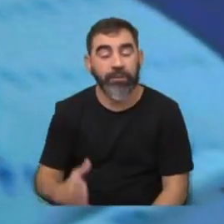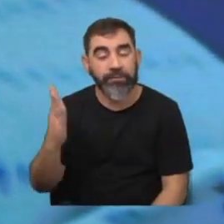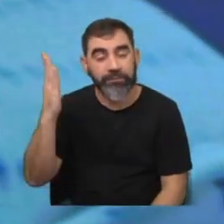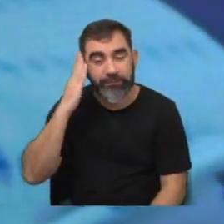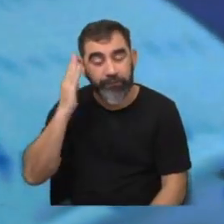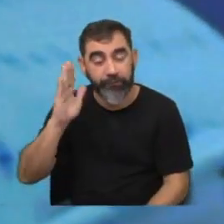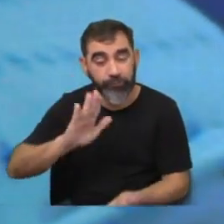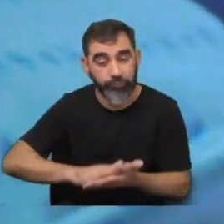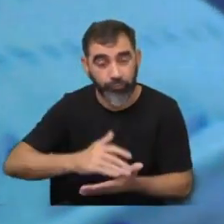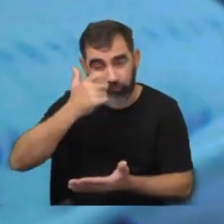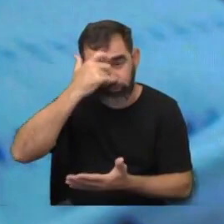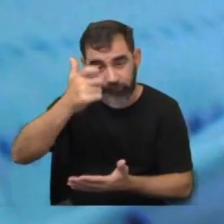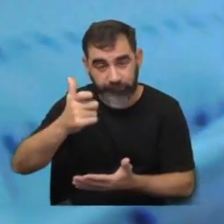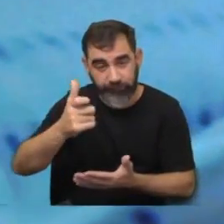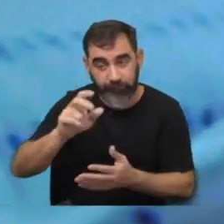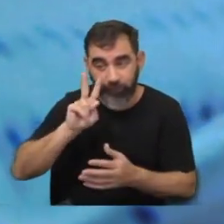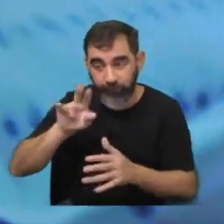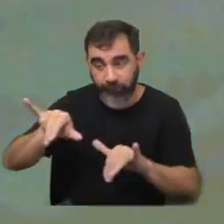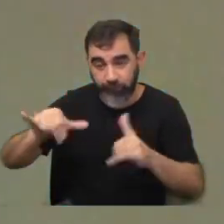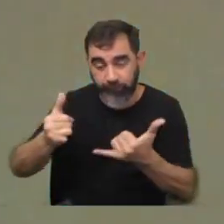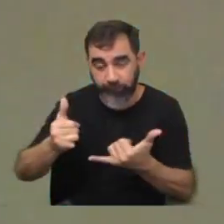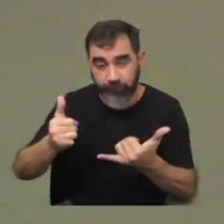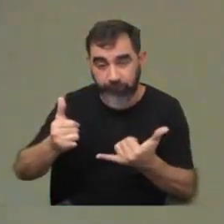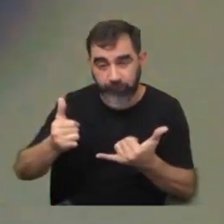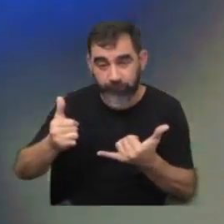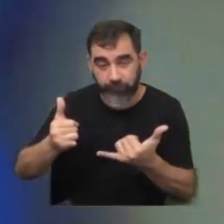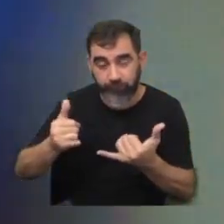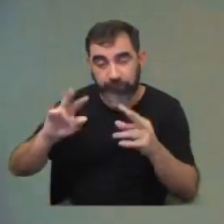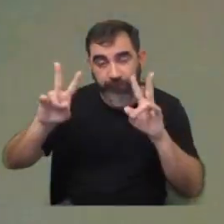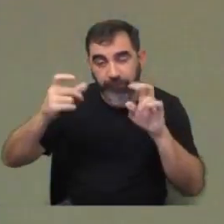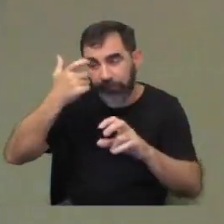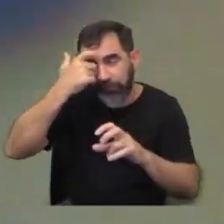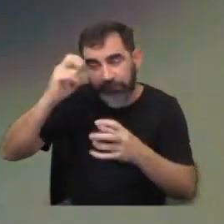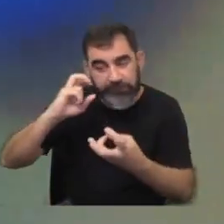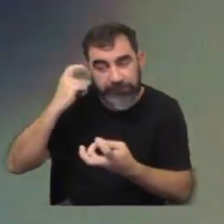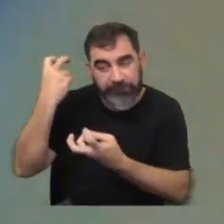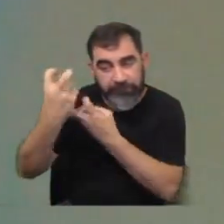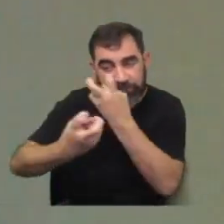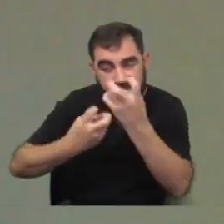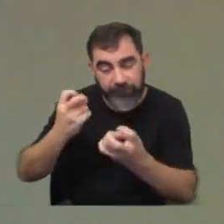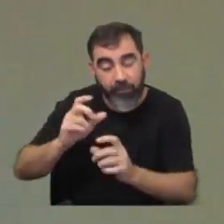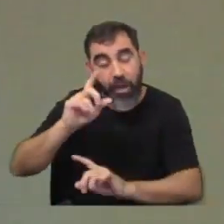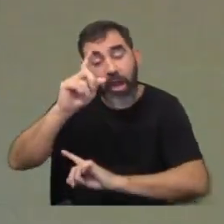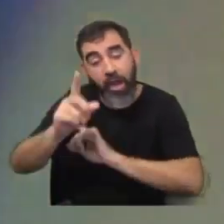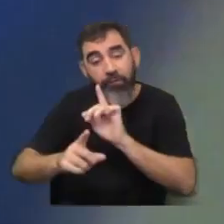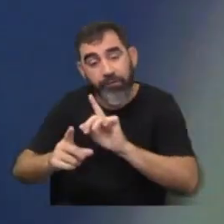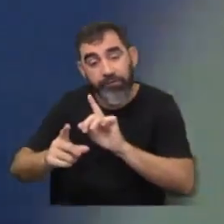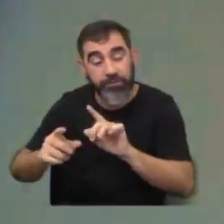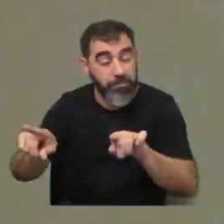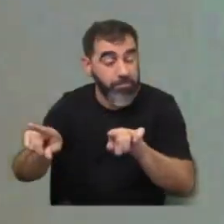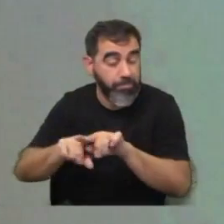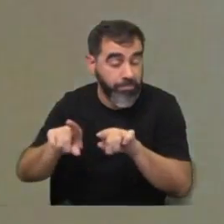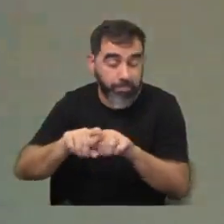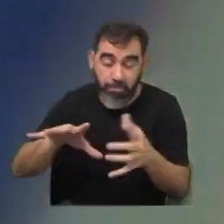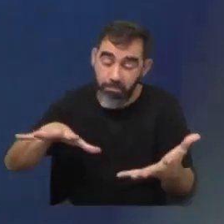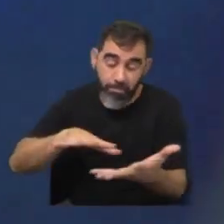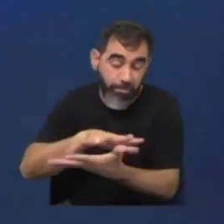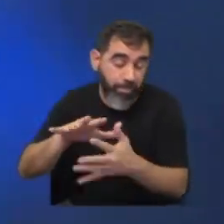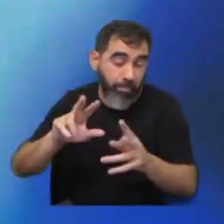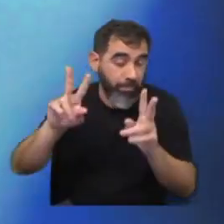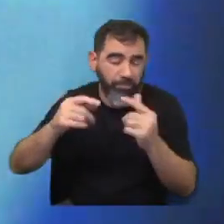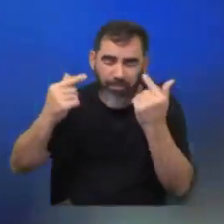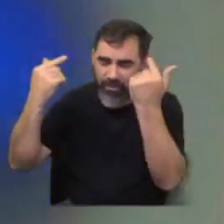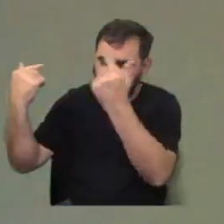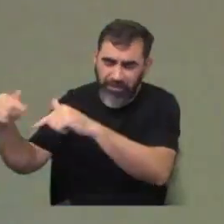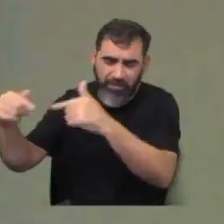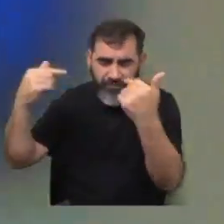Sobre Ciencia, como acabamos de ver, le buscamos el lado científico y del conocimiento todo, y a veces hace que convivan en un mismo segmento temas tan